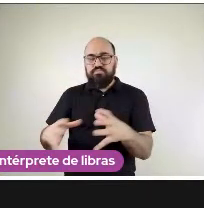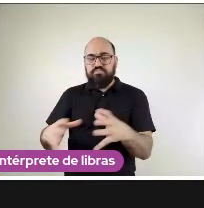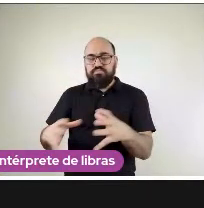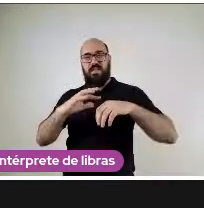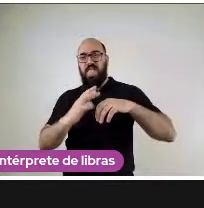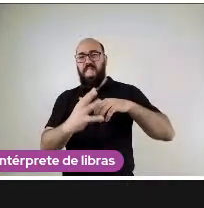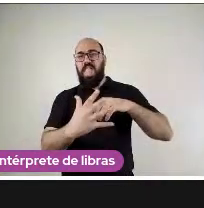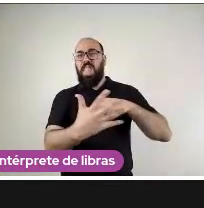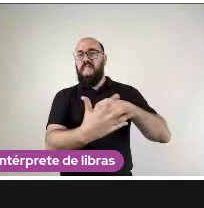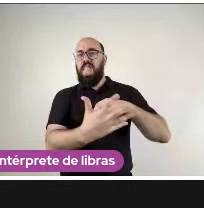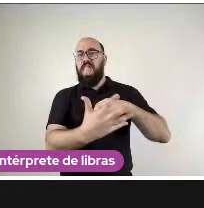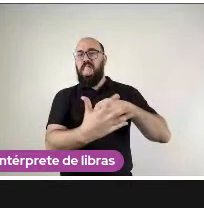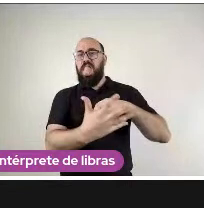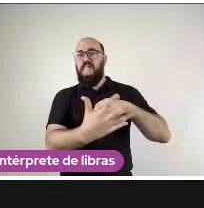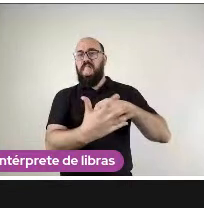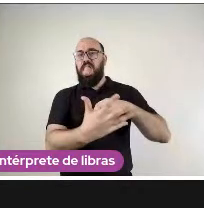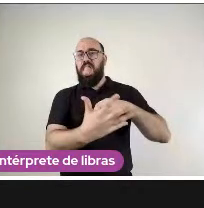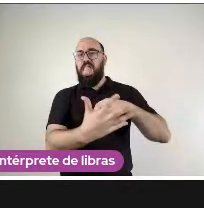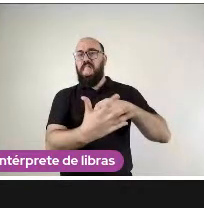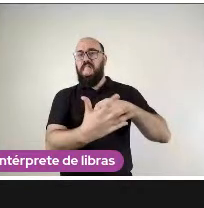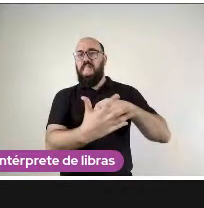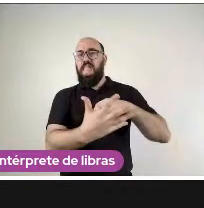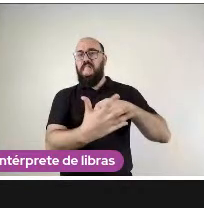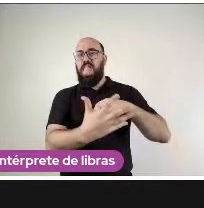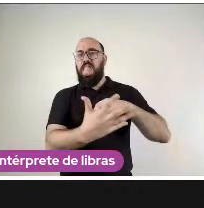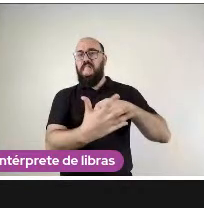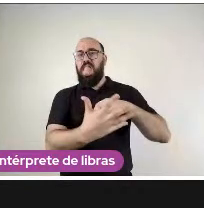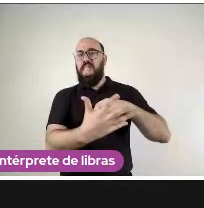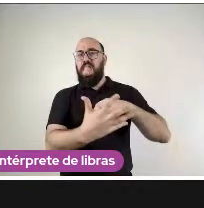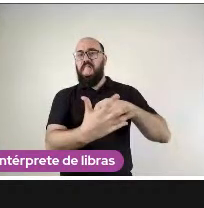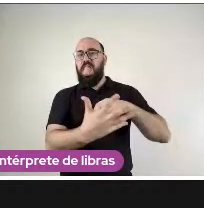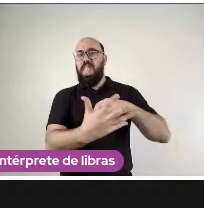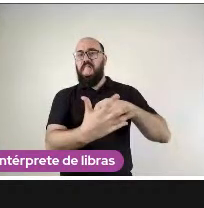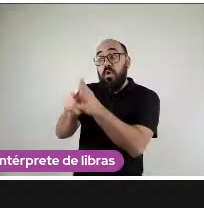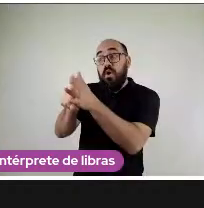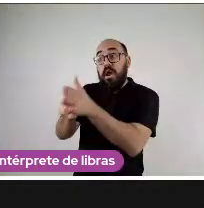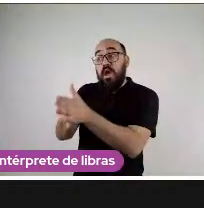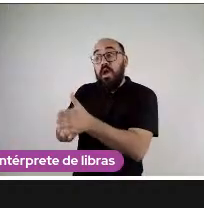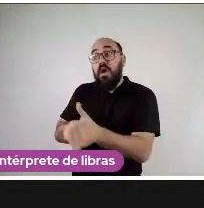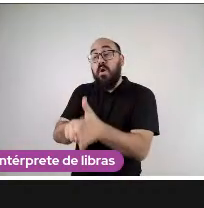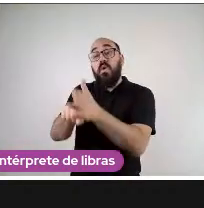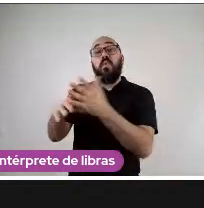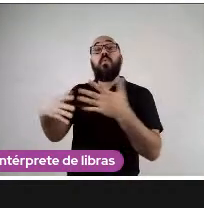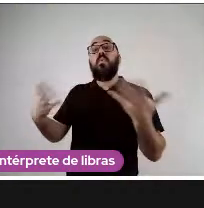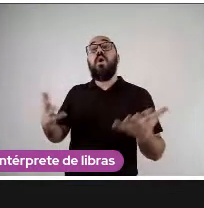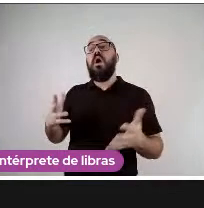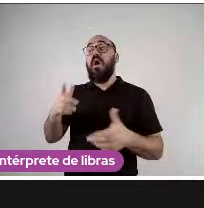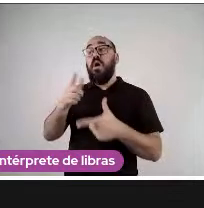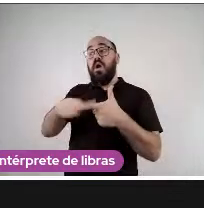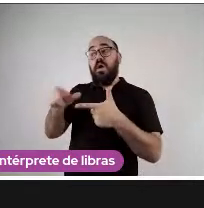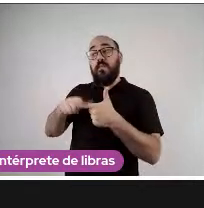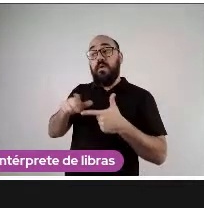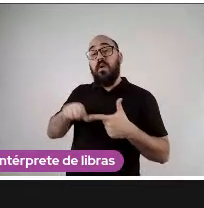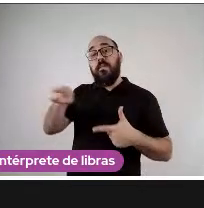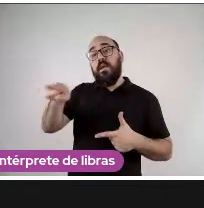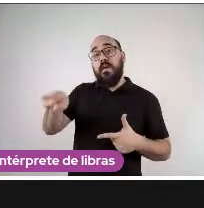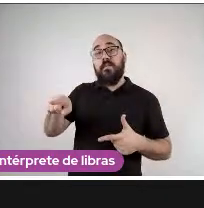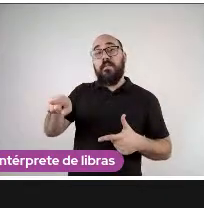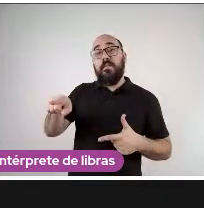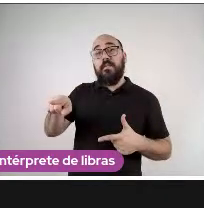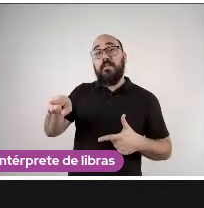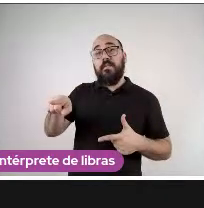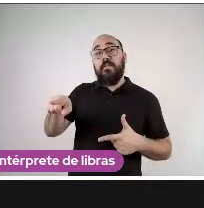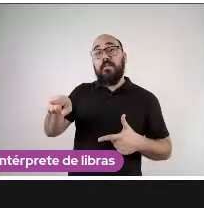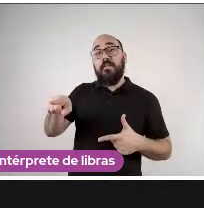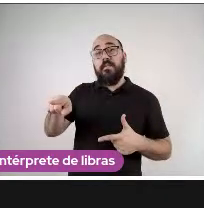trabajar a nivel político y pescadores para evitar este problema. Y otra gran parte, aunque no le voy a incluir, pero creo que es importante, es concienciar